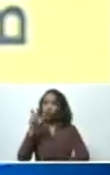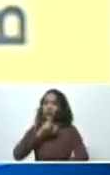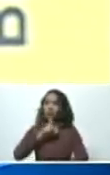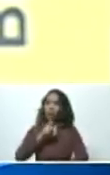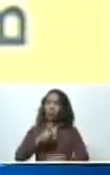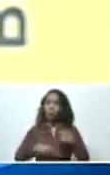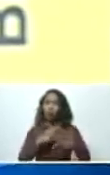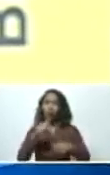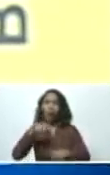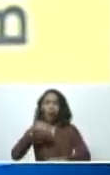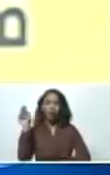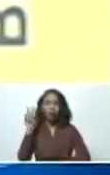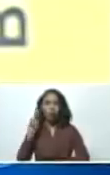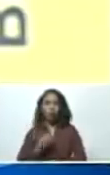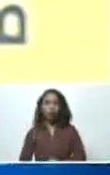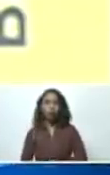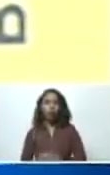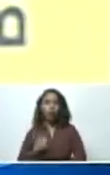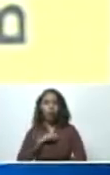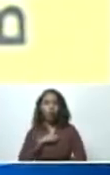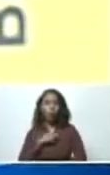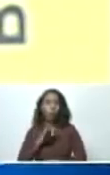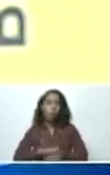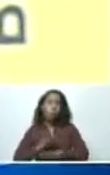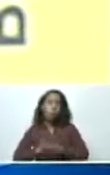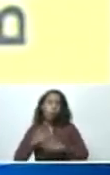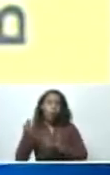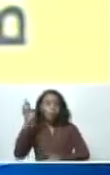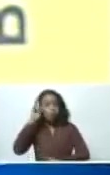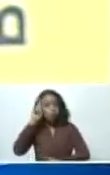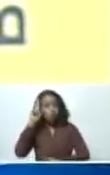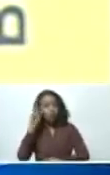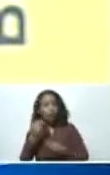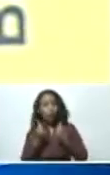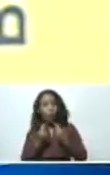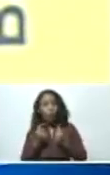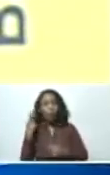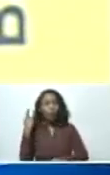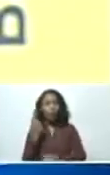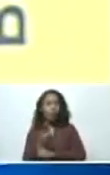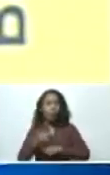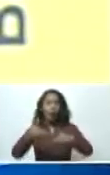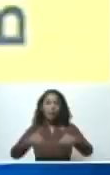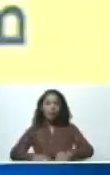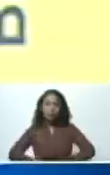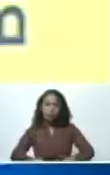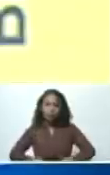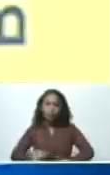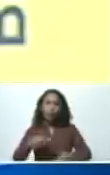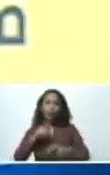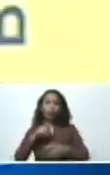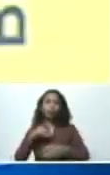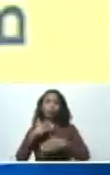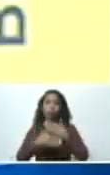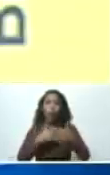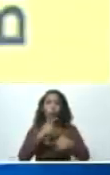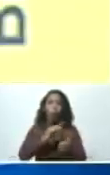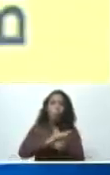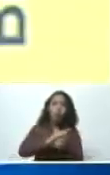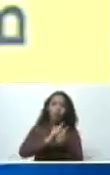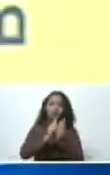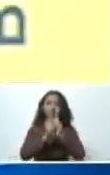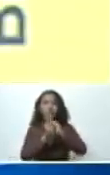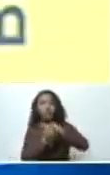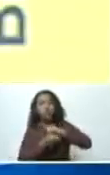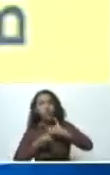se producen en Venezuela. Nosotros por razones de soberanía, por razones económicas, debemos hacer un esfuerzo por ir transformando progresivamente esa